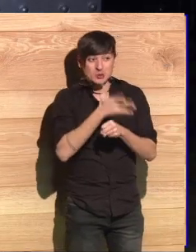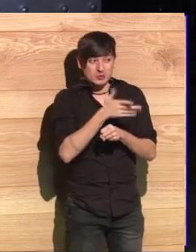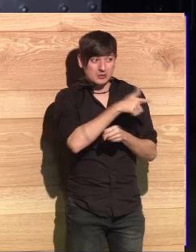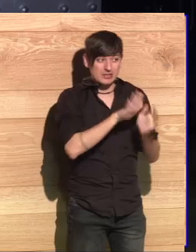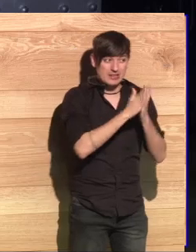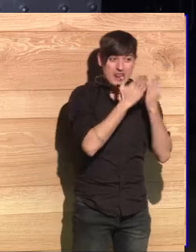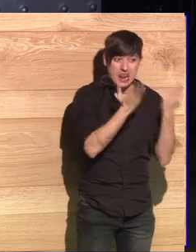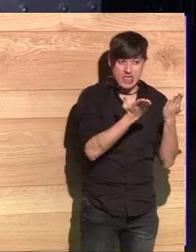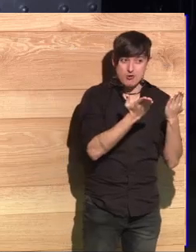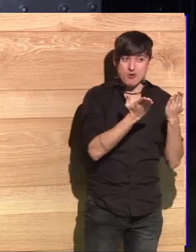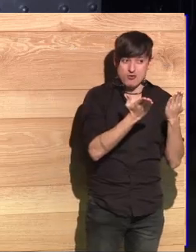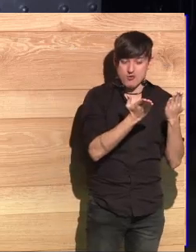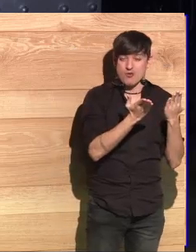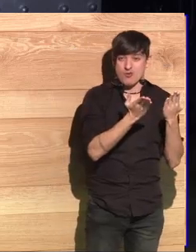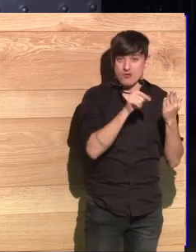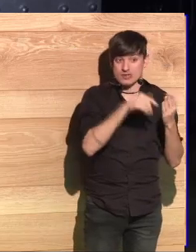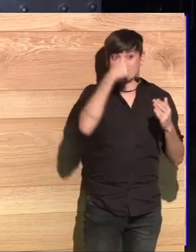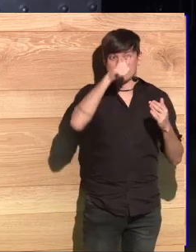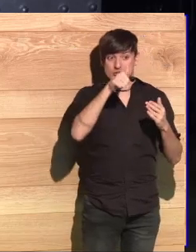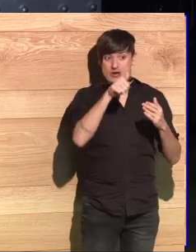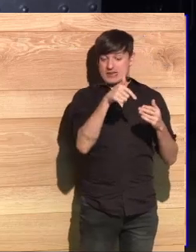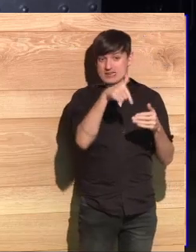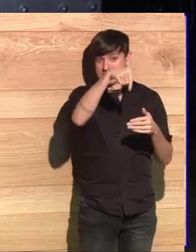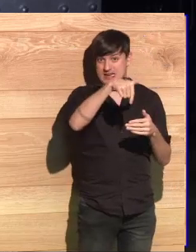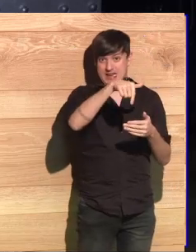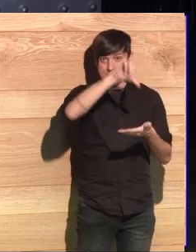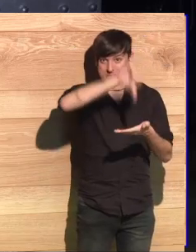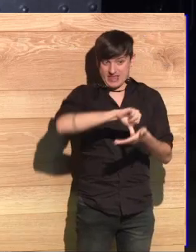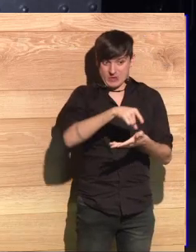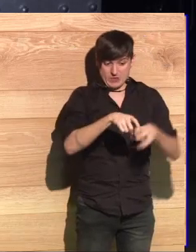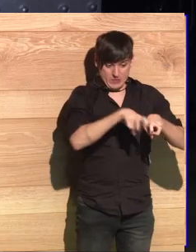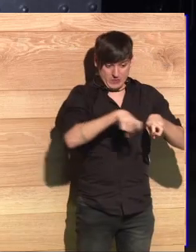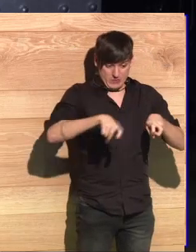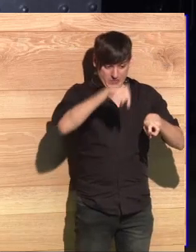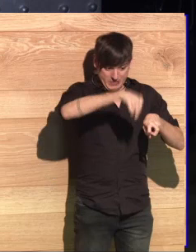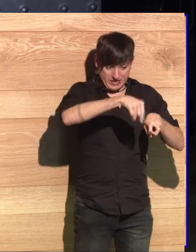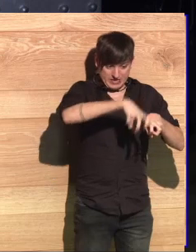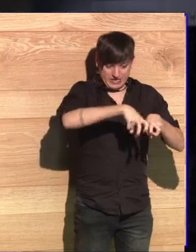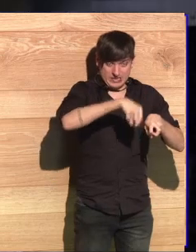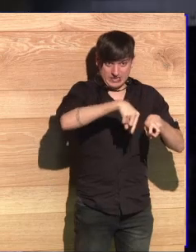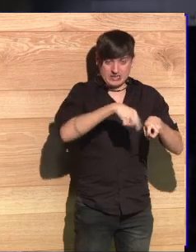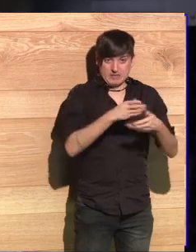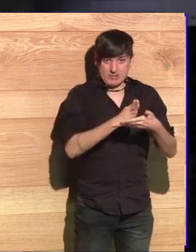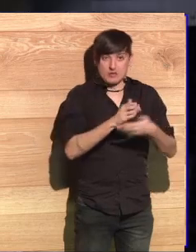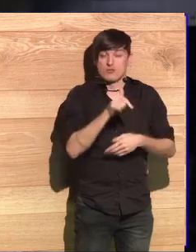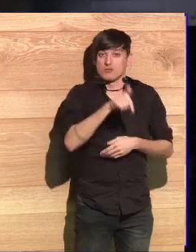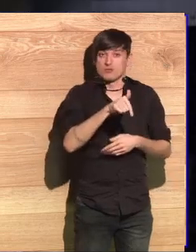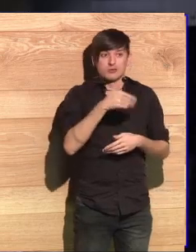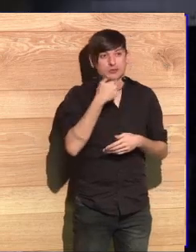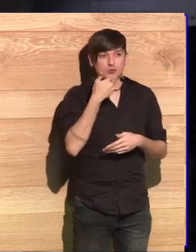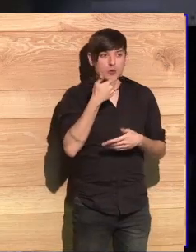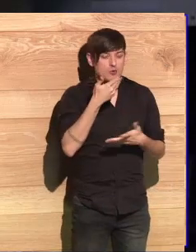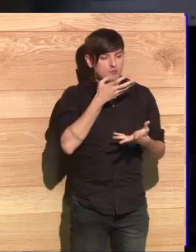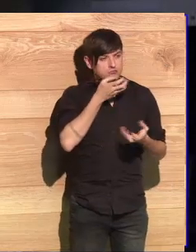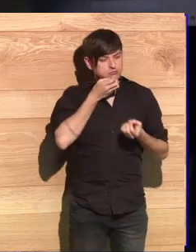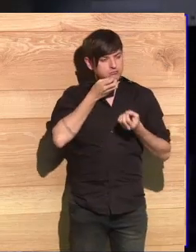está aquí en el medio, nos parece que es un canto honesto a